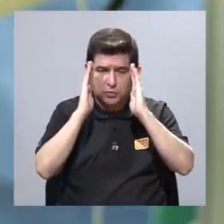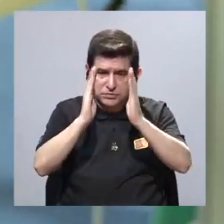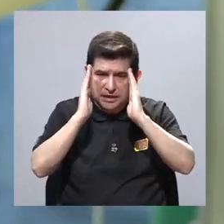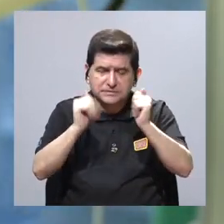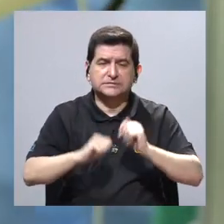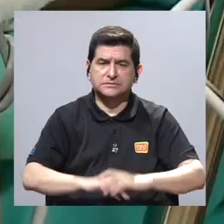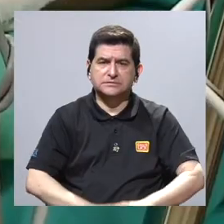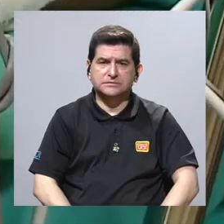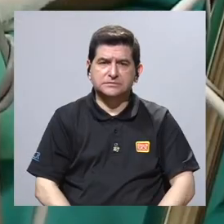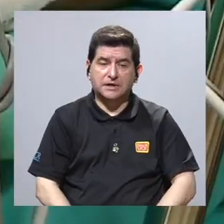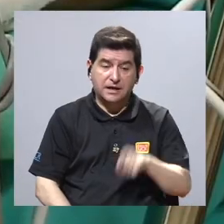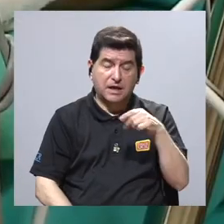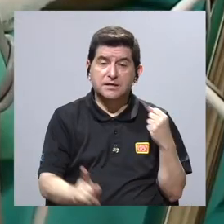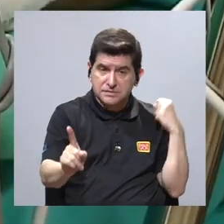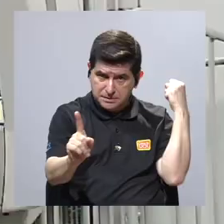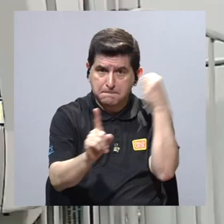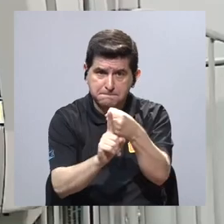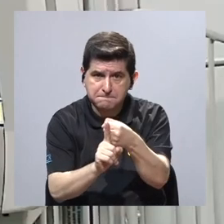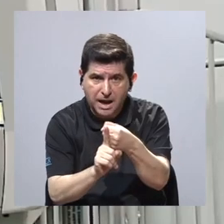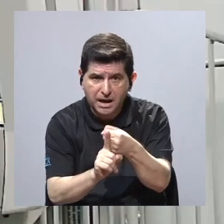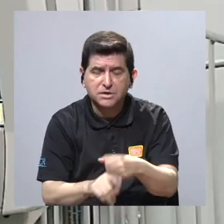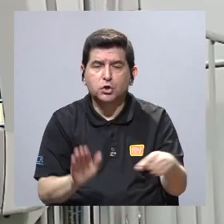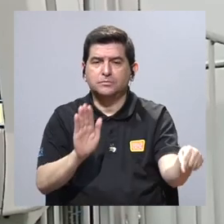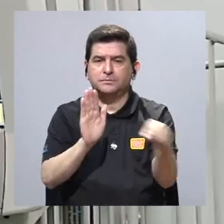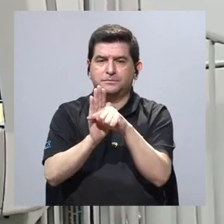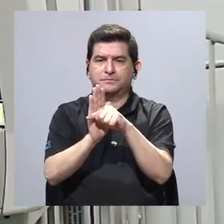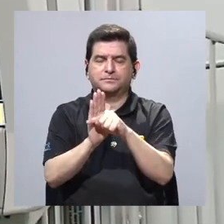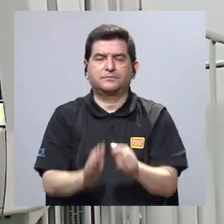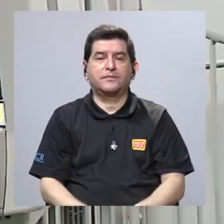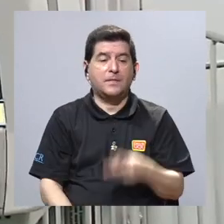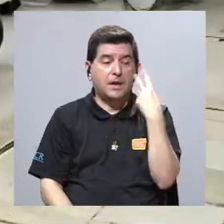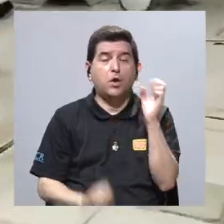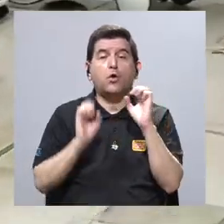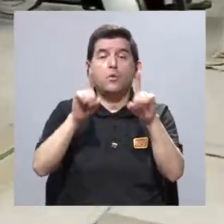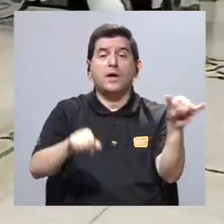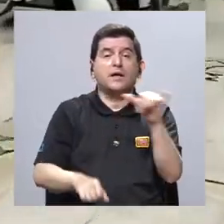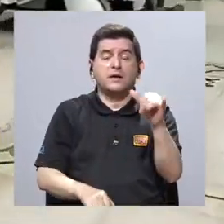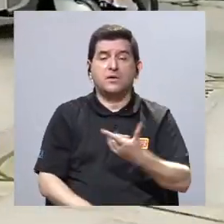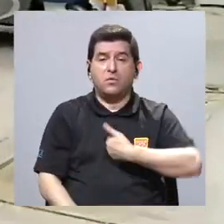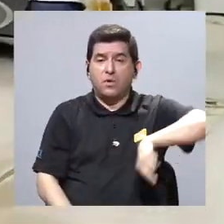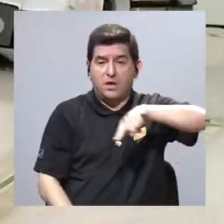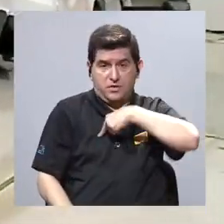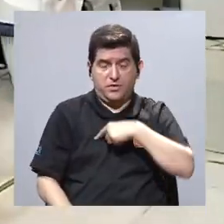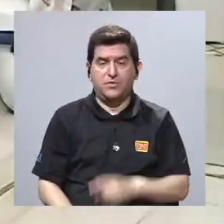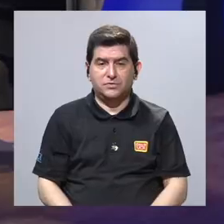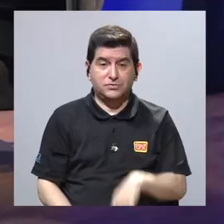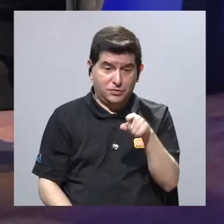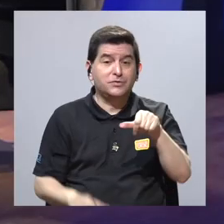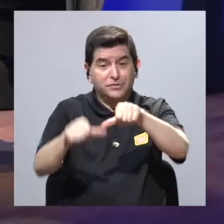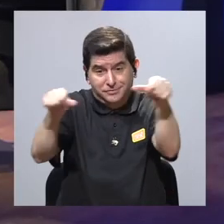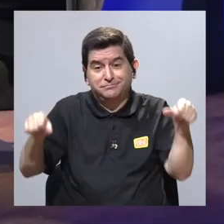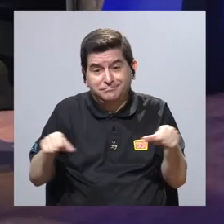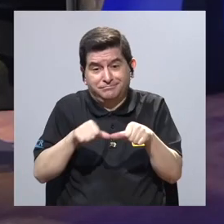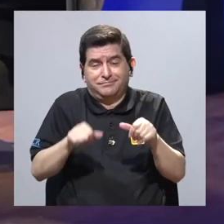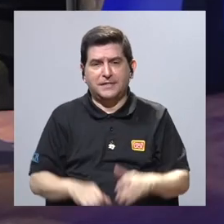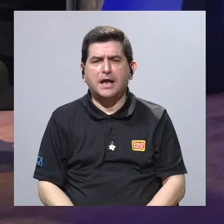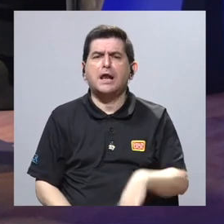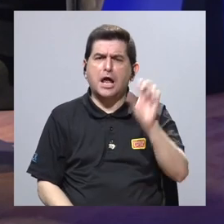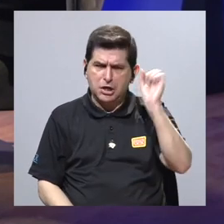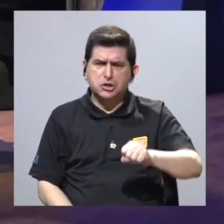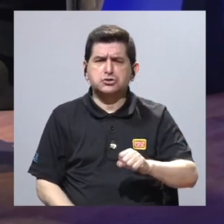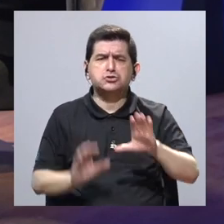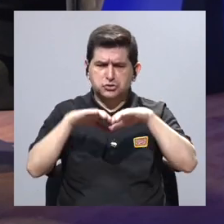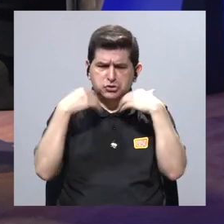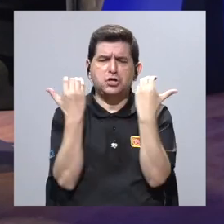atender. Entonces, ese es el impacto, digamos, parte negativo. Lo vemos en la educación, nosotros que estamos en ese campo. O sea, sí podemos